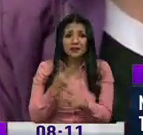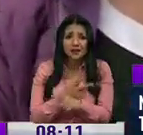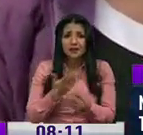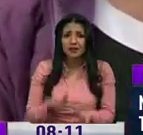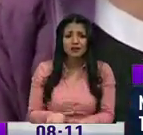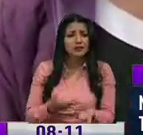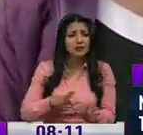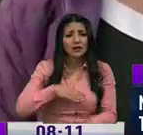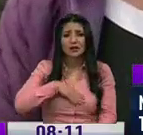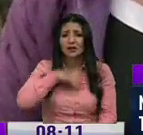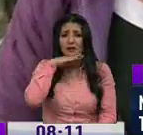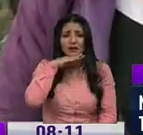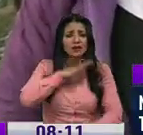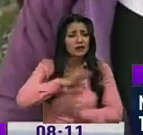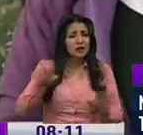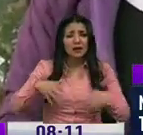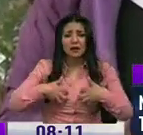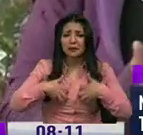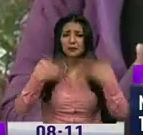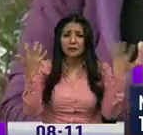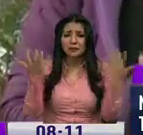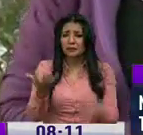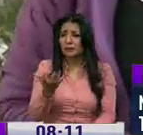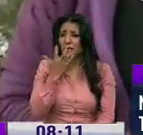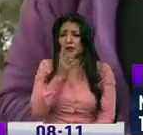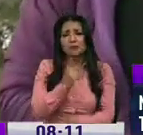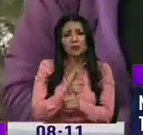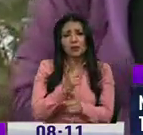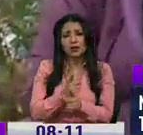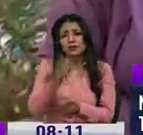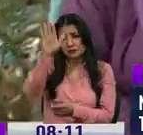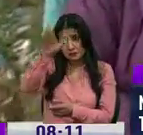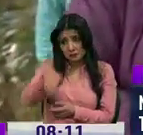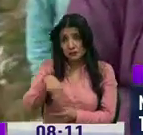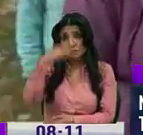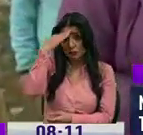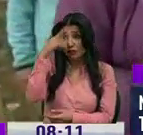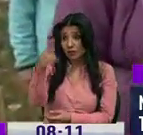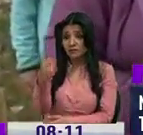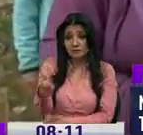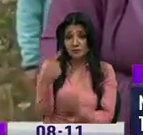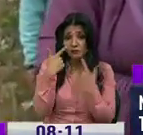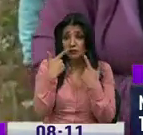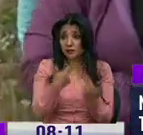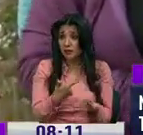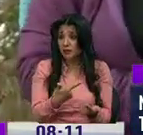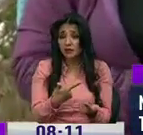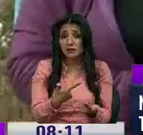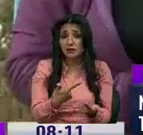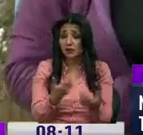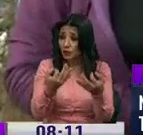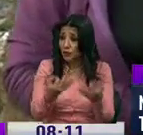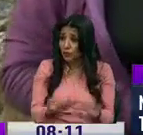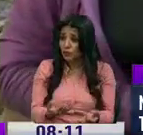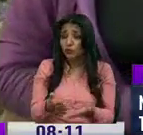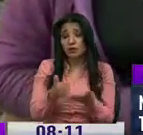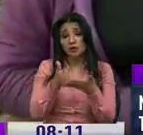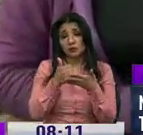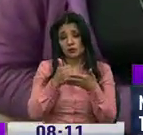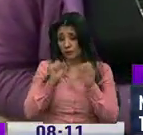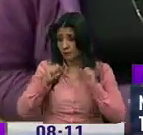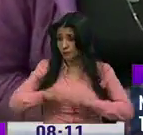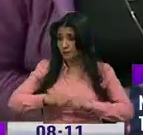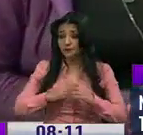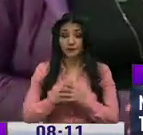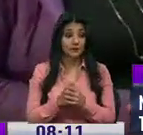estamos cansados, a la verdad. Por eso hemos hecho partícipes a la Policía Nacional para que ellos también estén justamente ayudándonos en esto.